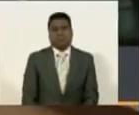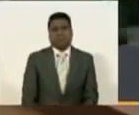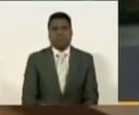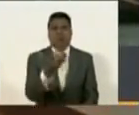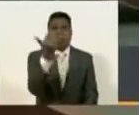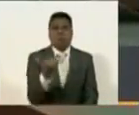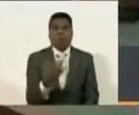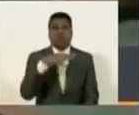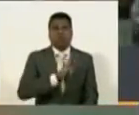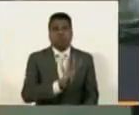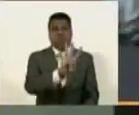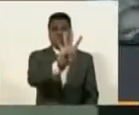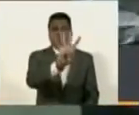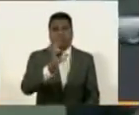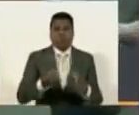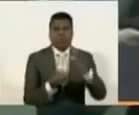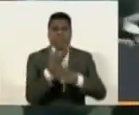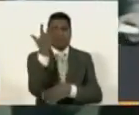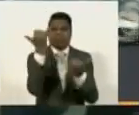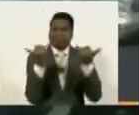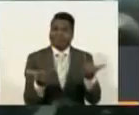Hoy es 4 de mayo ya.